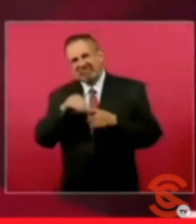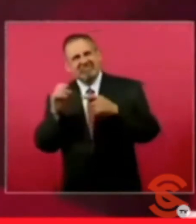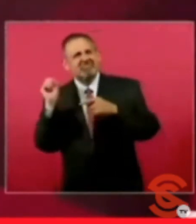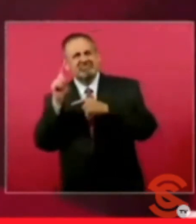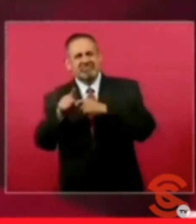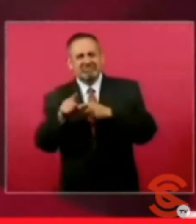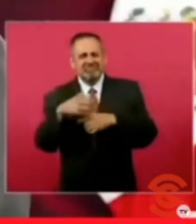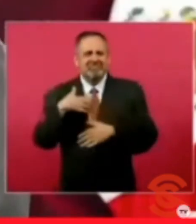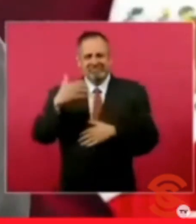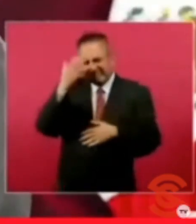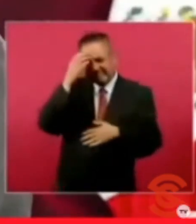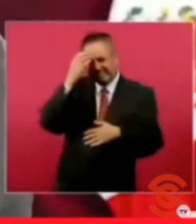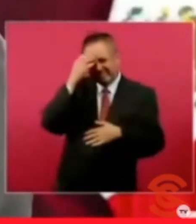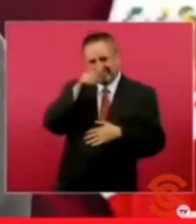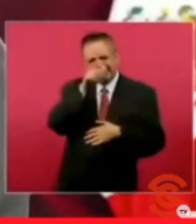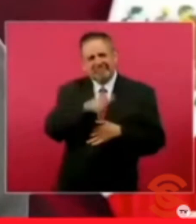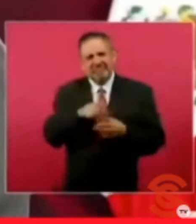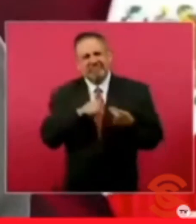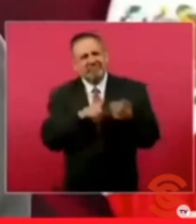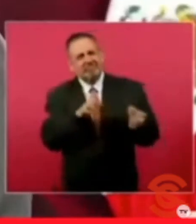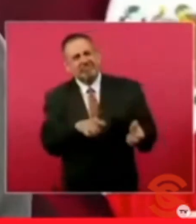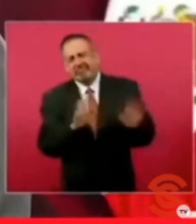ya los conocemos, ¿no?